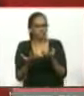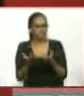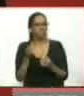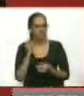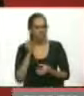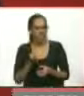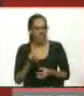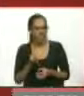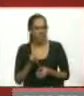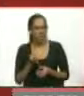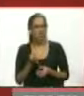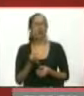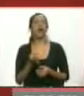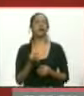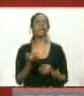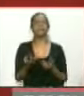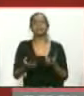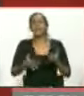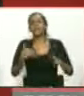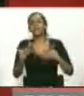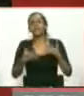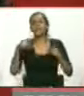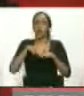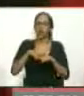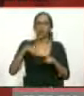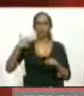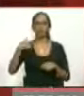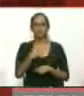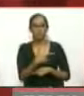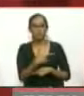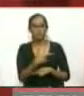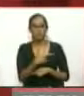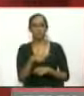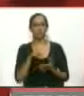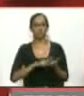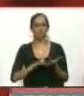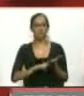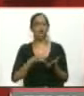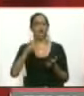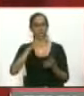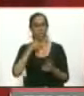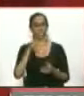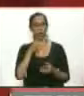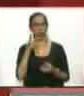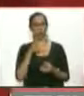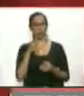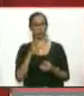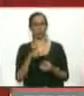a esa acción en contra de los autobuses ciertamente habían políticas